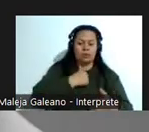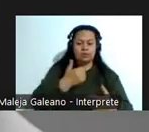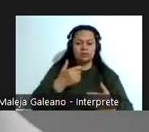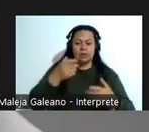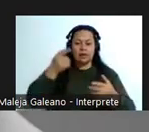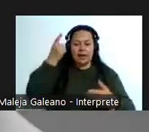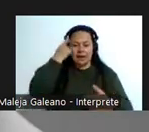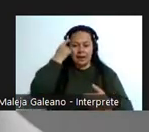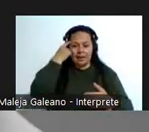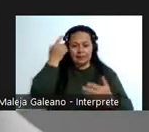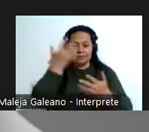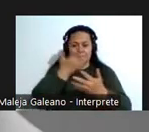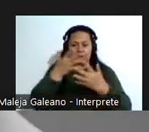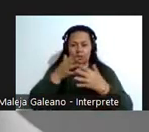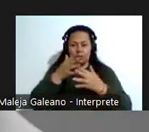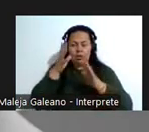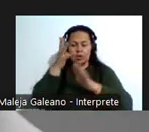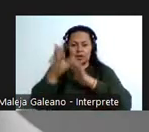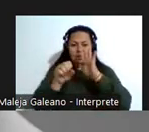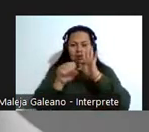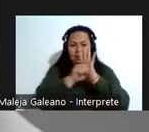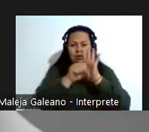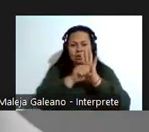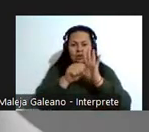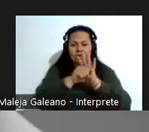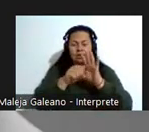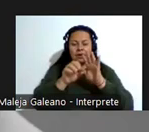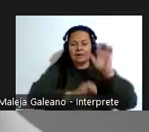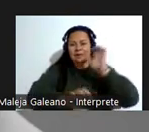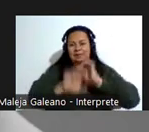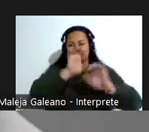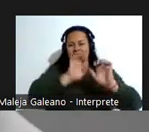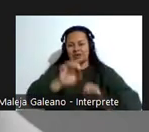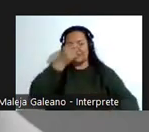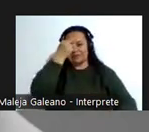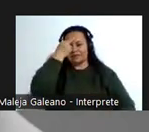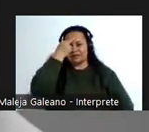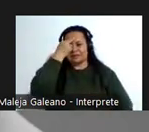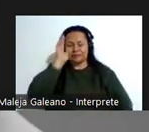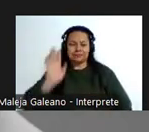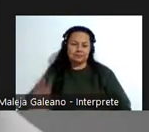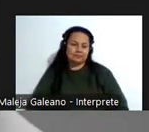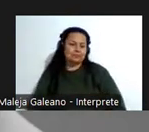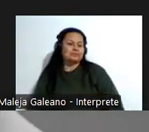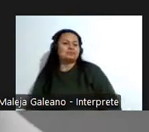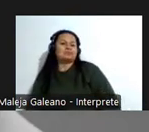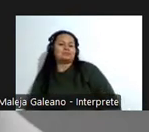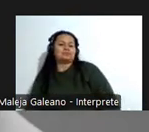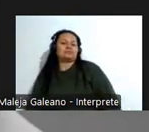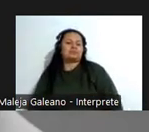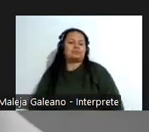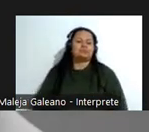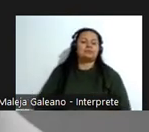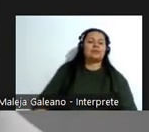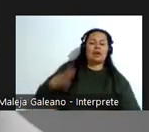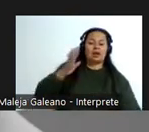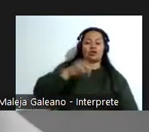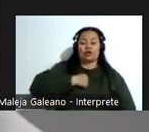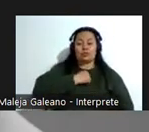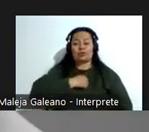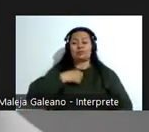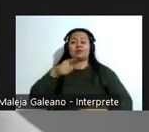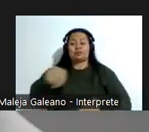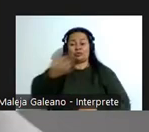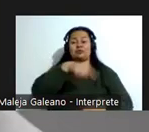icono que para mí representaba la rebeldía. Entonces, que abrazo con las ideas de mi cabeza rebelde. Entonces, por favor, hagan ustedes